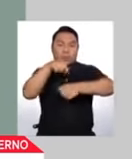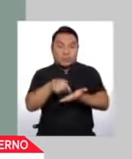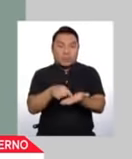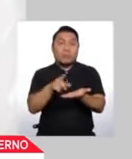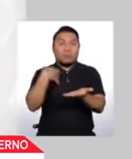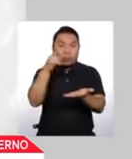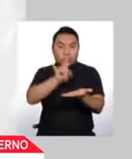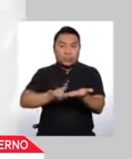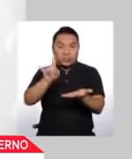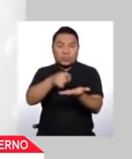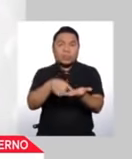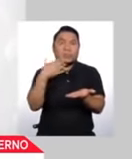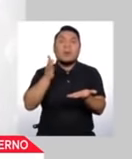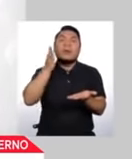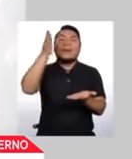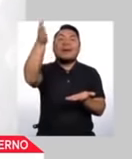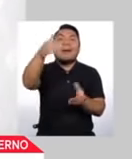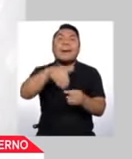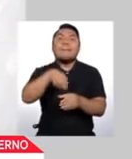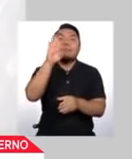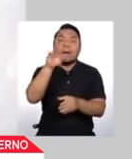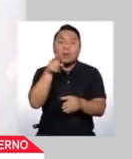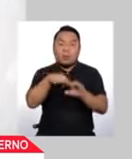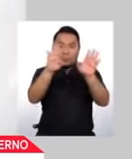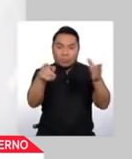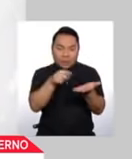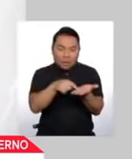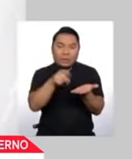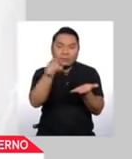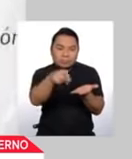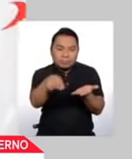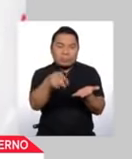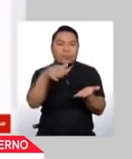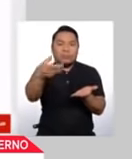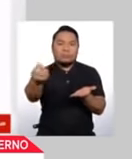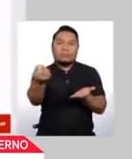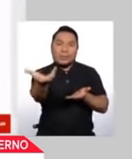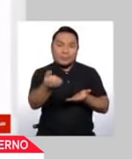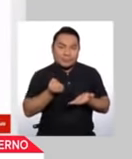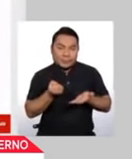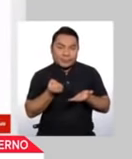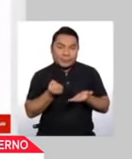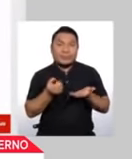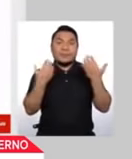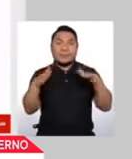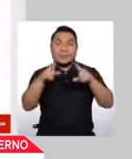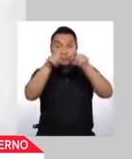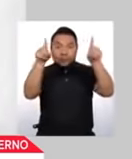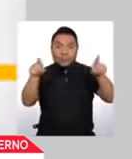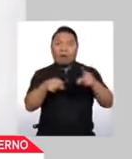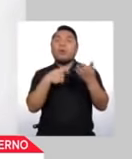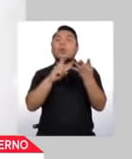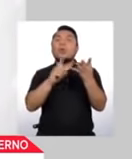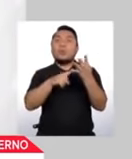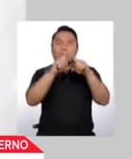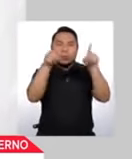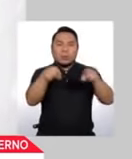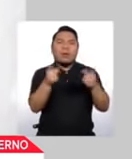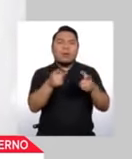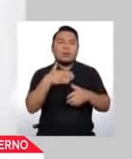Podrás usarlo en cualquiera de los cajeros multirred del Banco de la Nación. Finalmente, si te toca esta pantalla, tu modalidad es giro